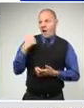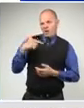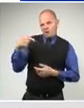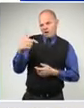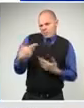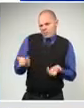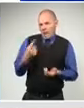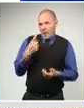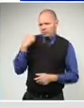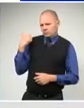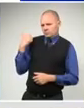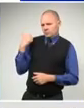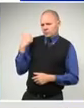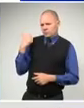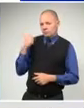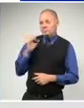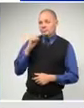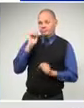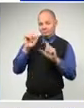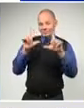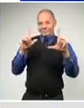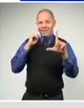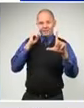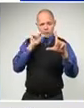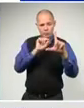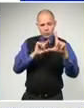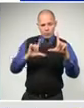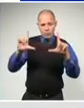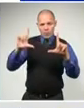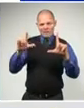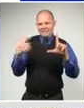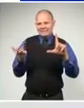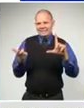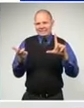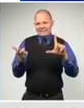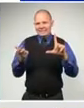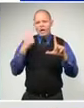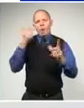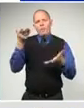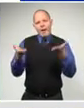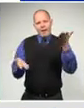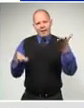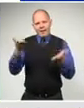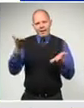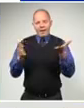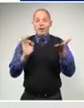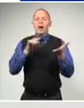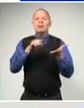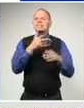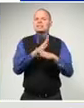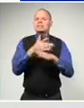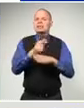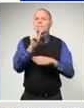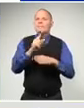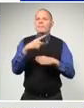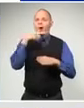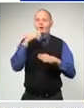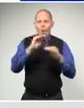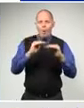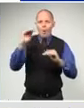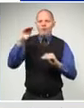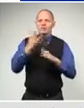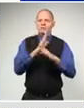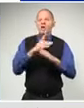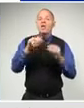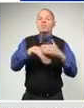gráfico. Ese gráfico recoge el número de casos activos desde el día 19